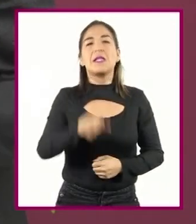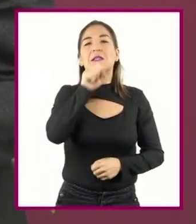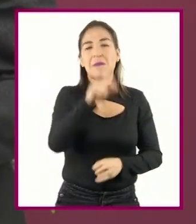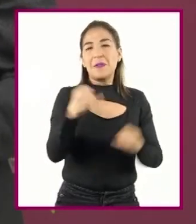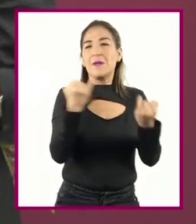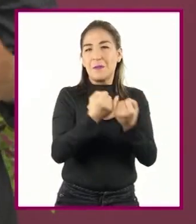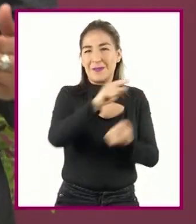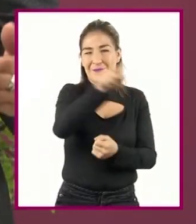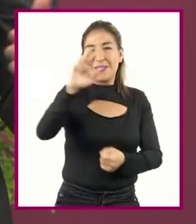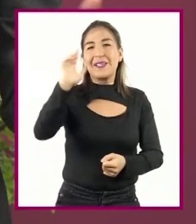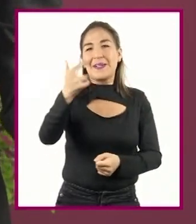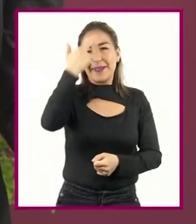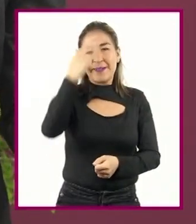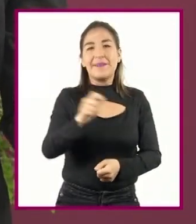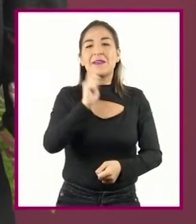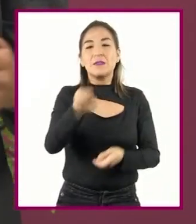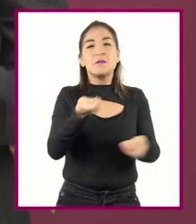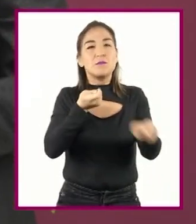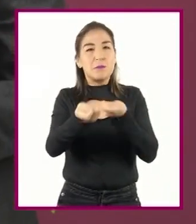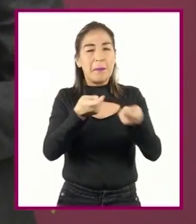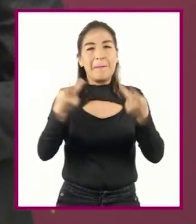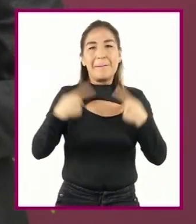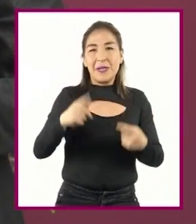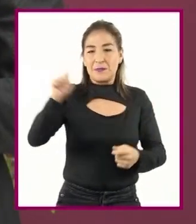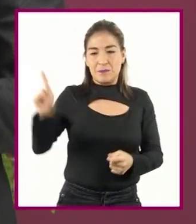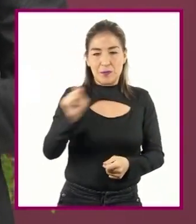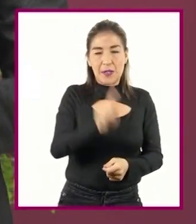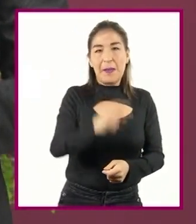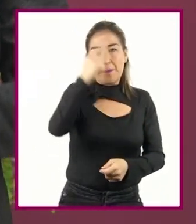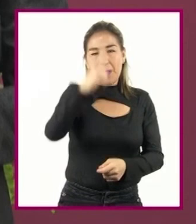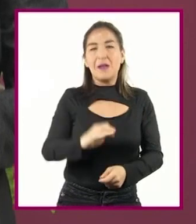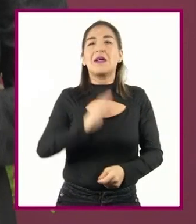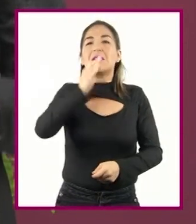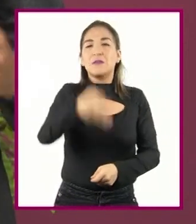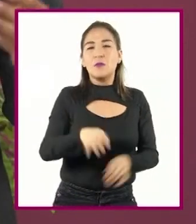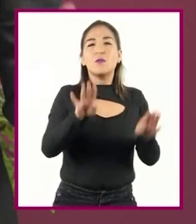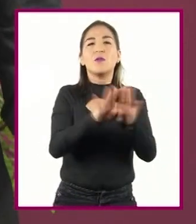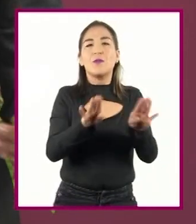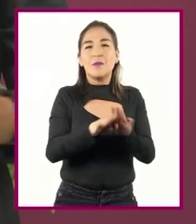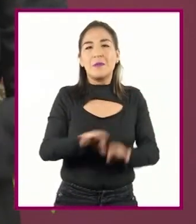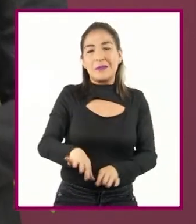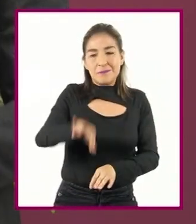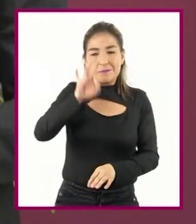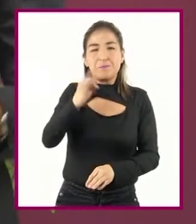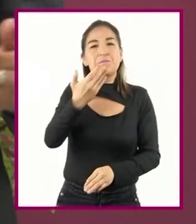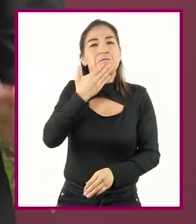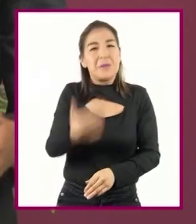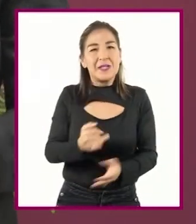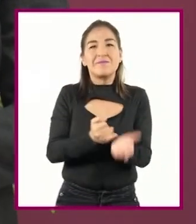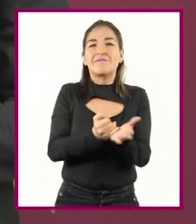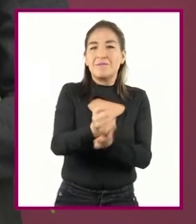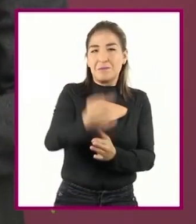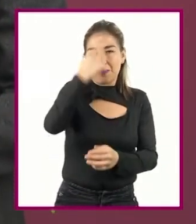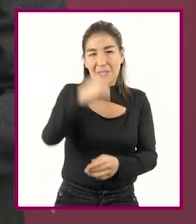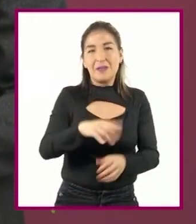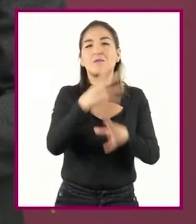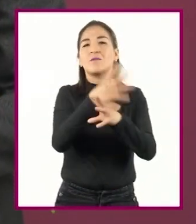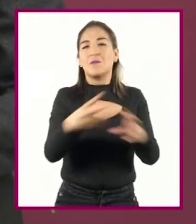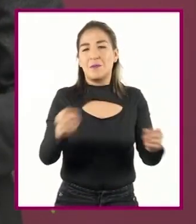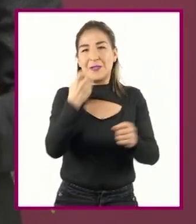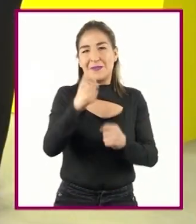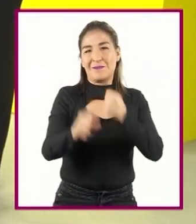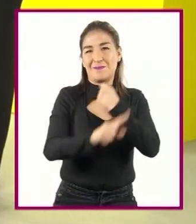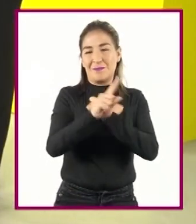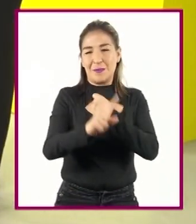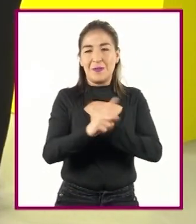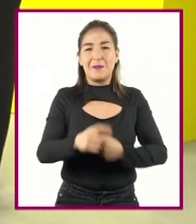También recordamos que un mediador o mediadora permite elegir la mejor decisión para resolver los